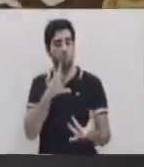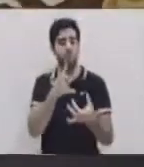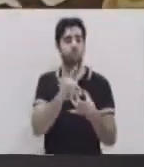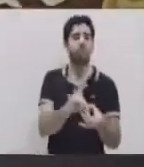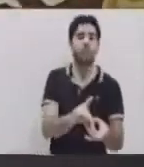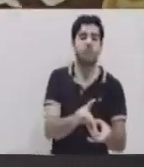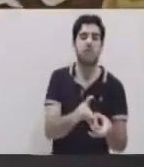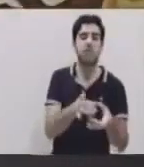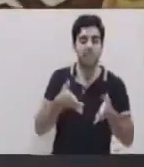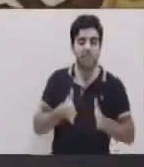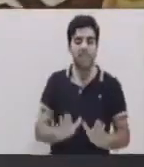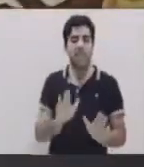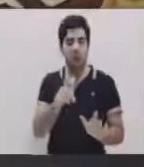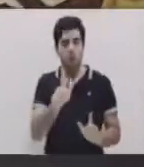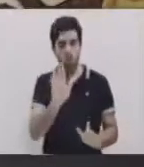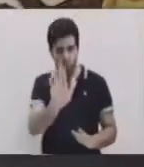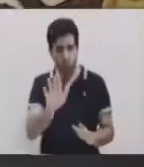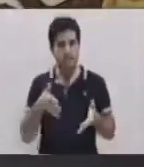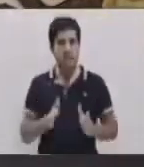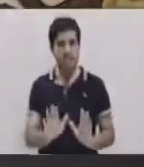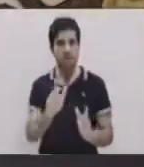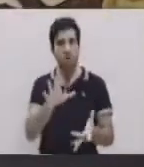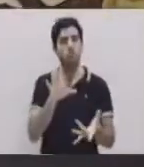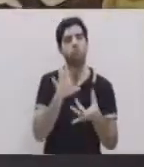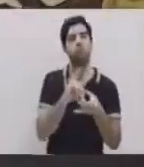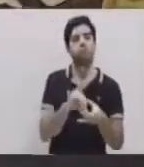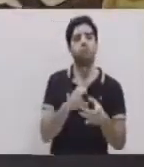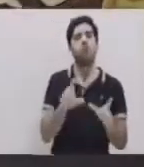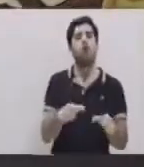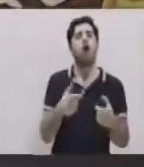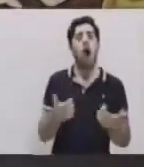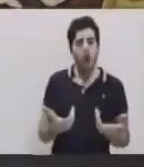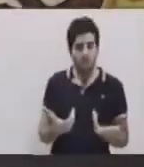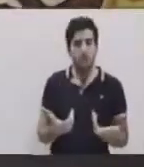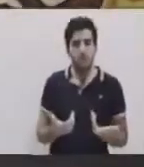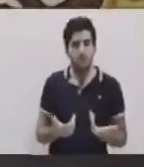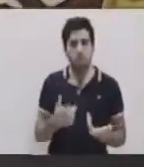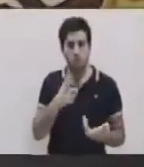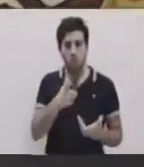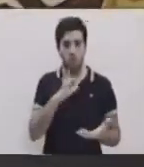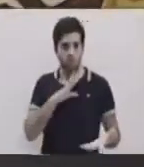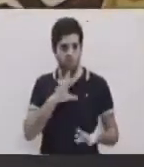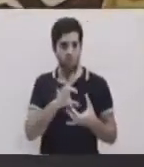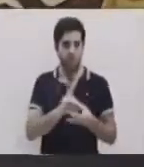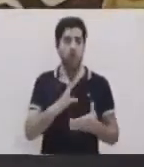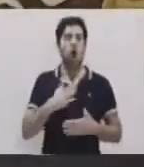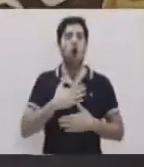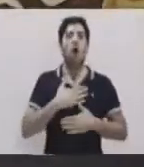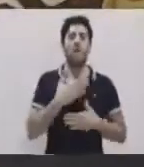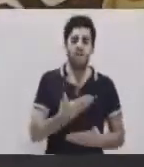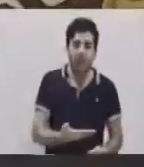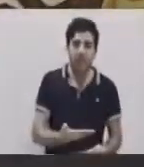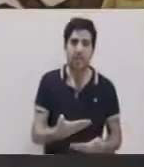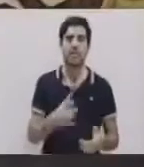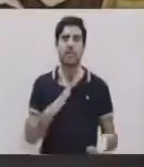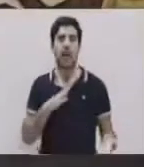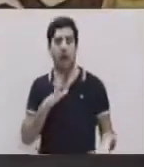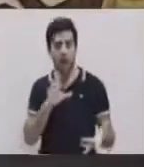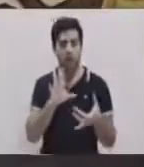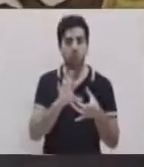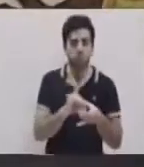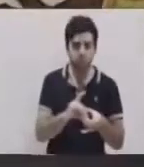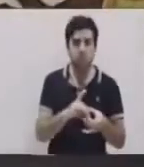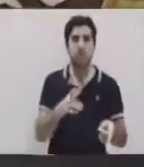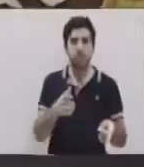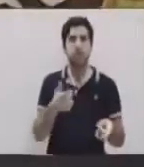creas esos vínculos de amor, esos vínculos emocionales, esos vínculos de confianza, donde tus hijos se van